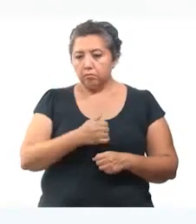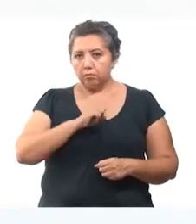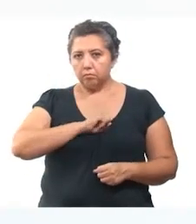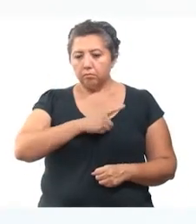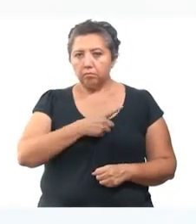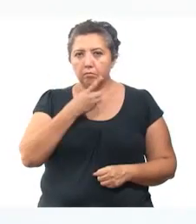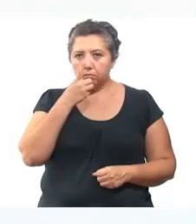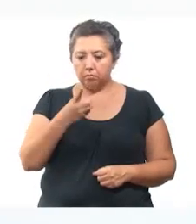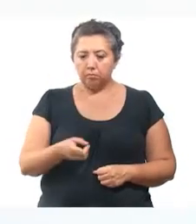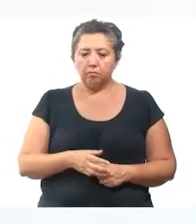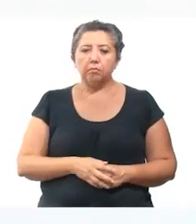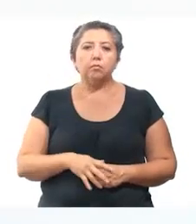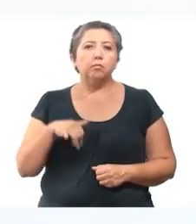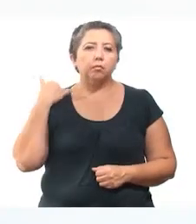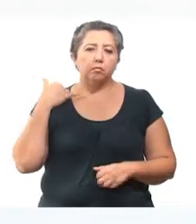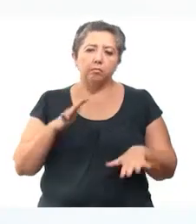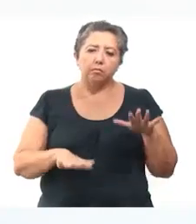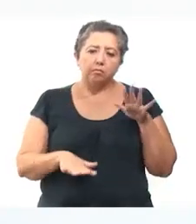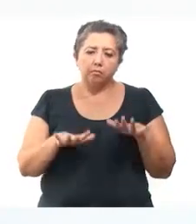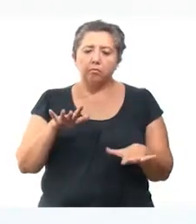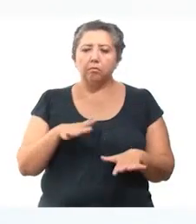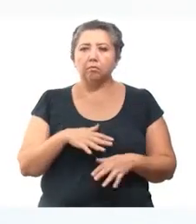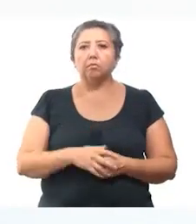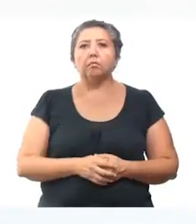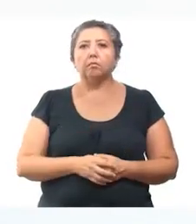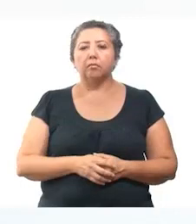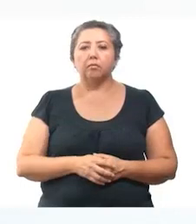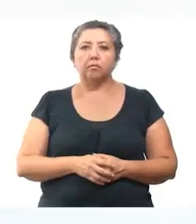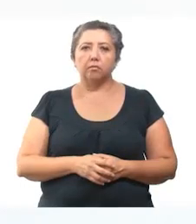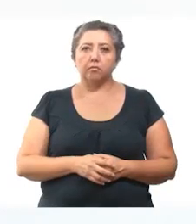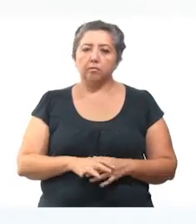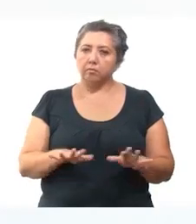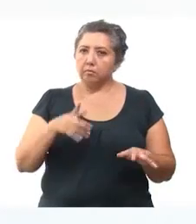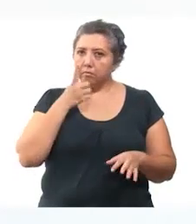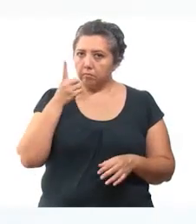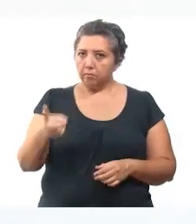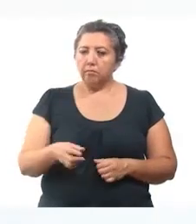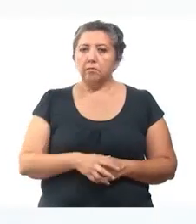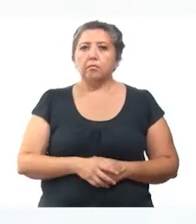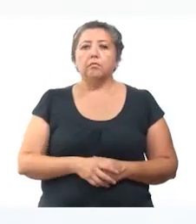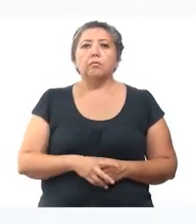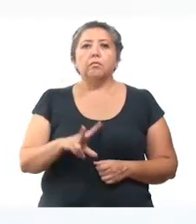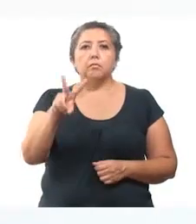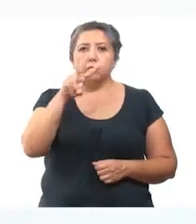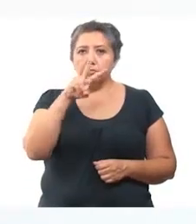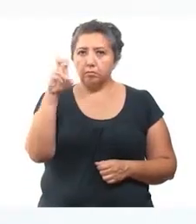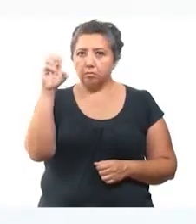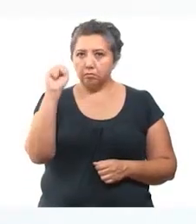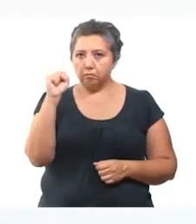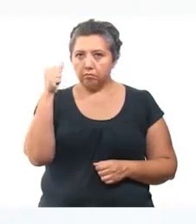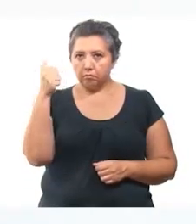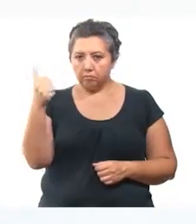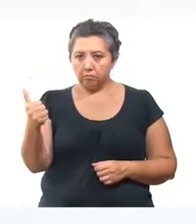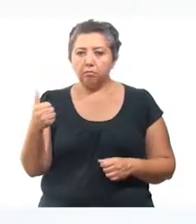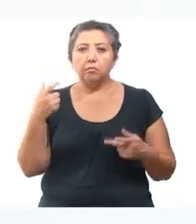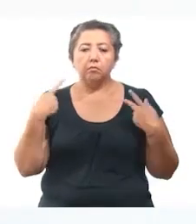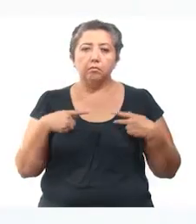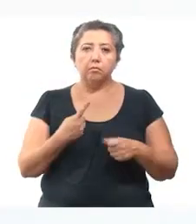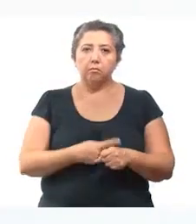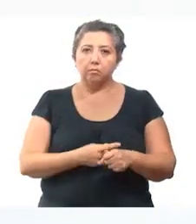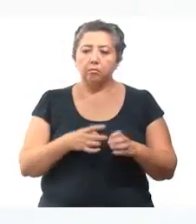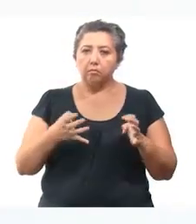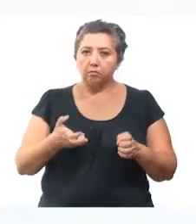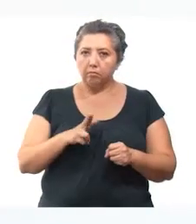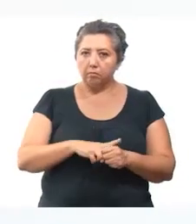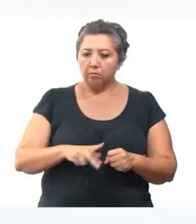de la Secretaría de Salud de Yucatán. Presentan síntomas leves. Como ya se mencionó, 266 de los casos